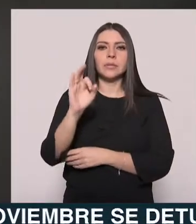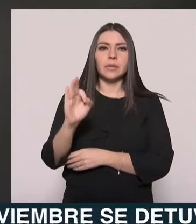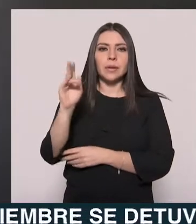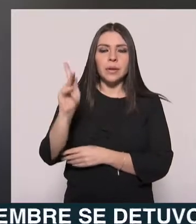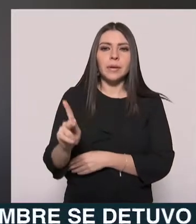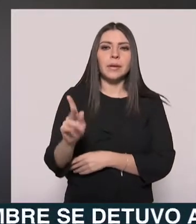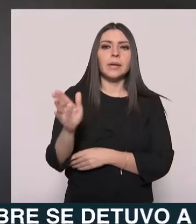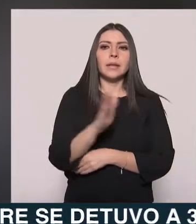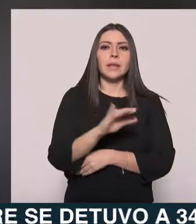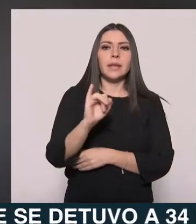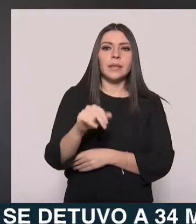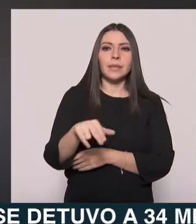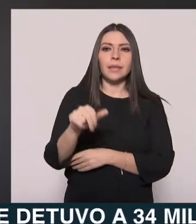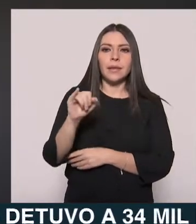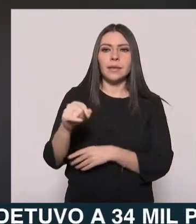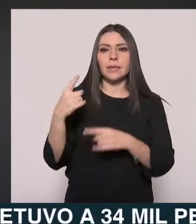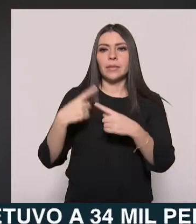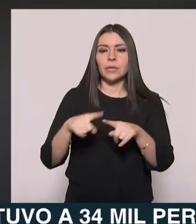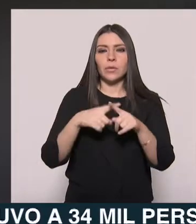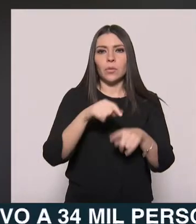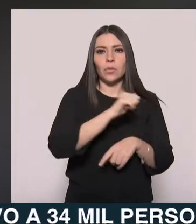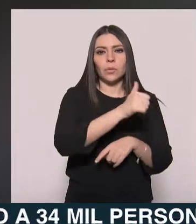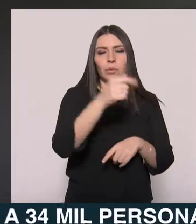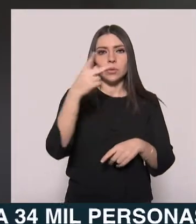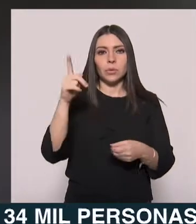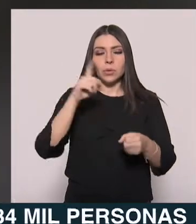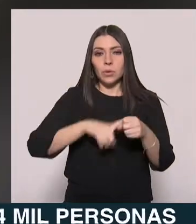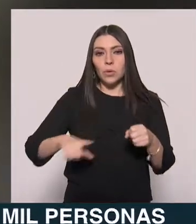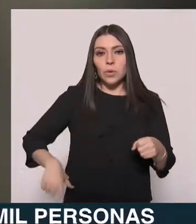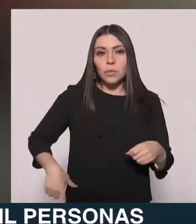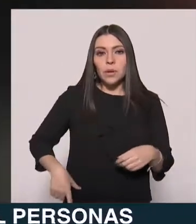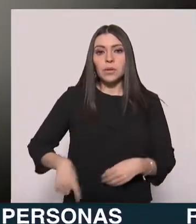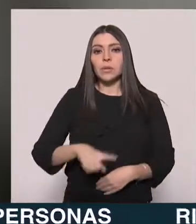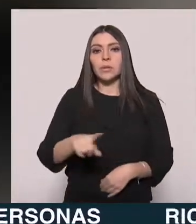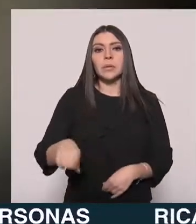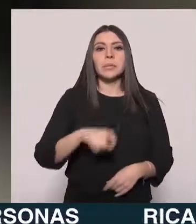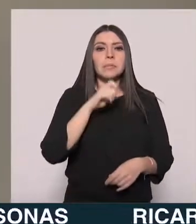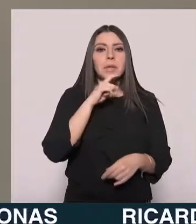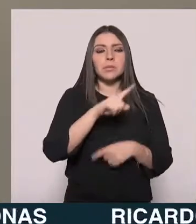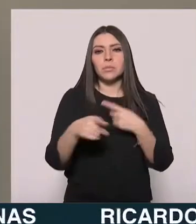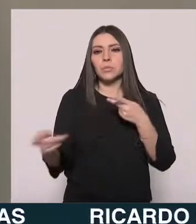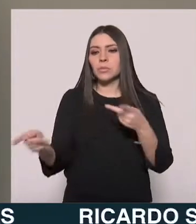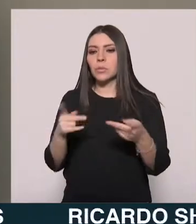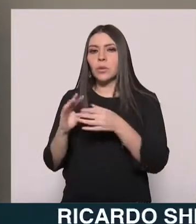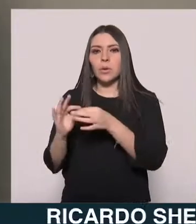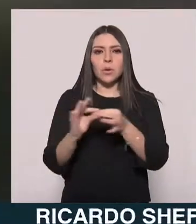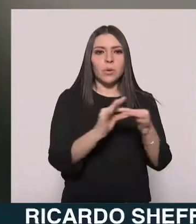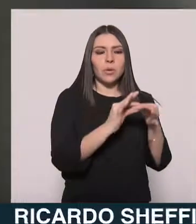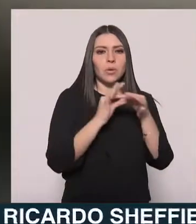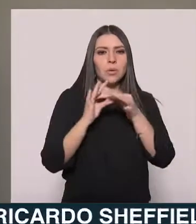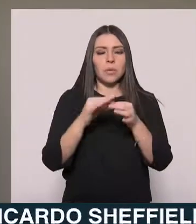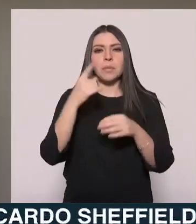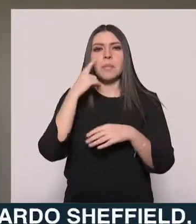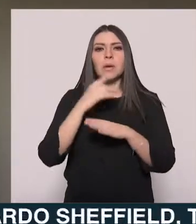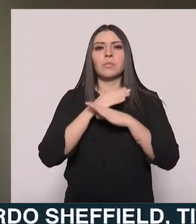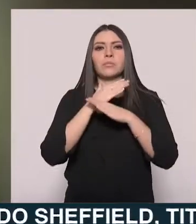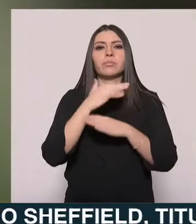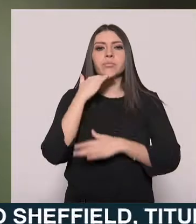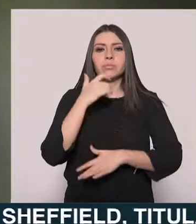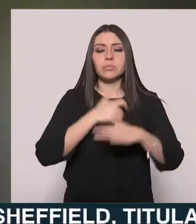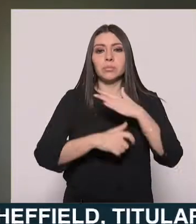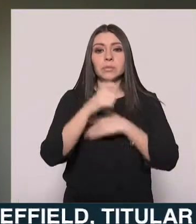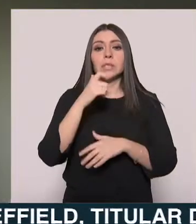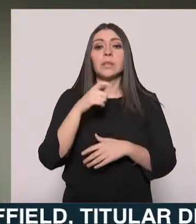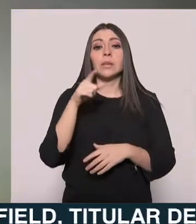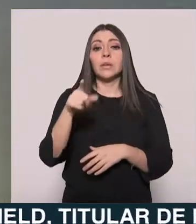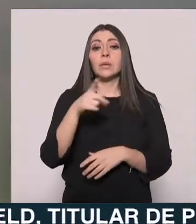el INAI y otras más, para ponerlas en una misma mesa y coordinar una política nacional anticorrupción. Pero no